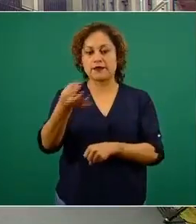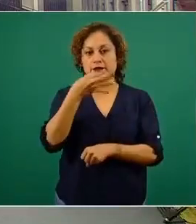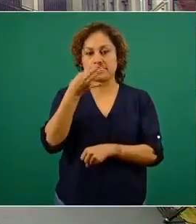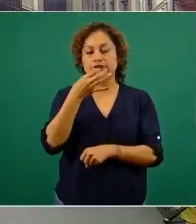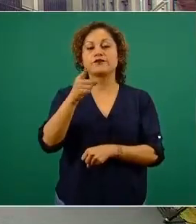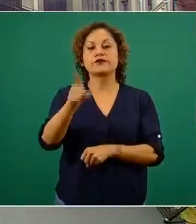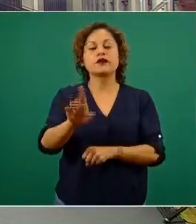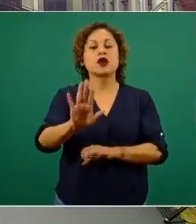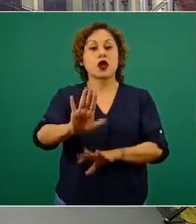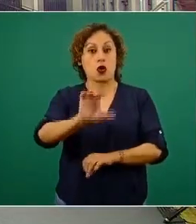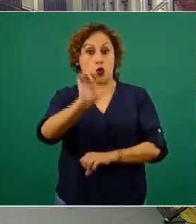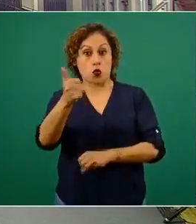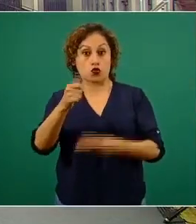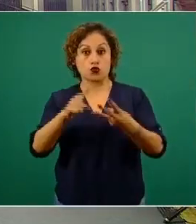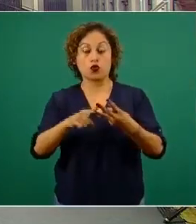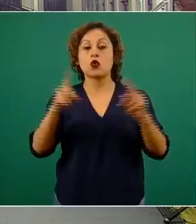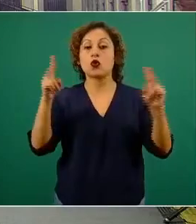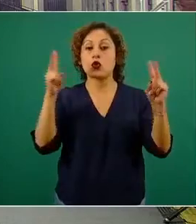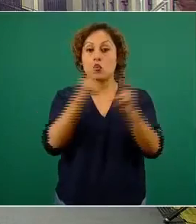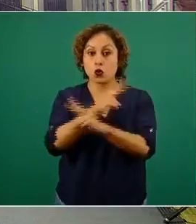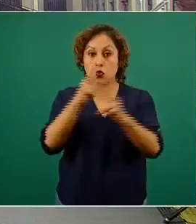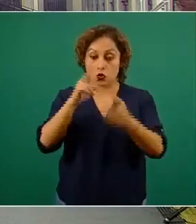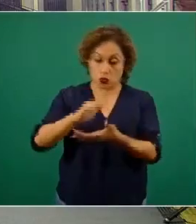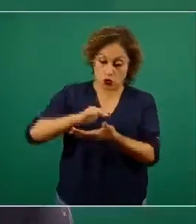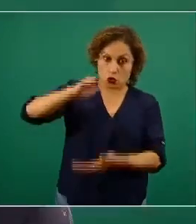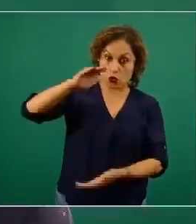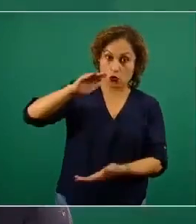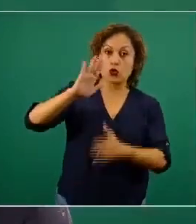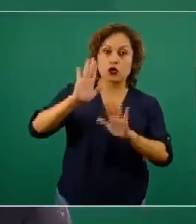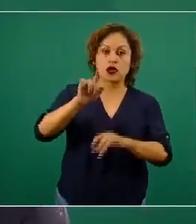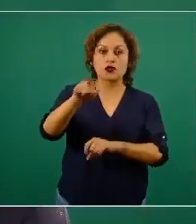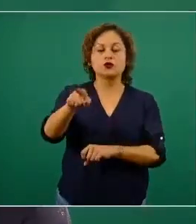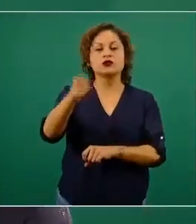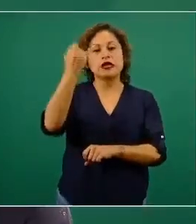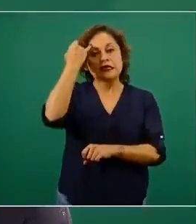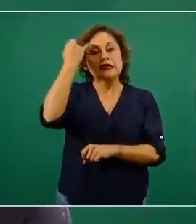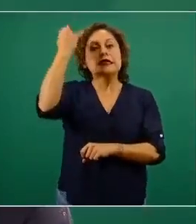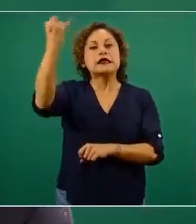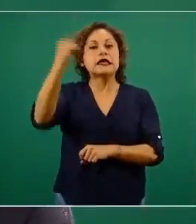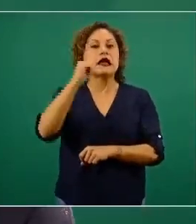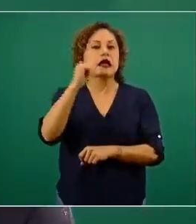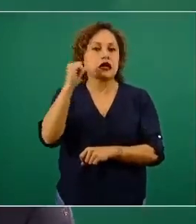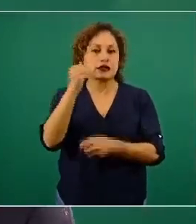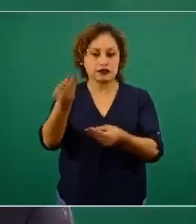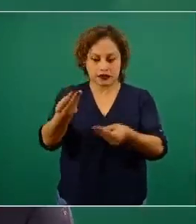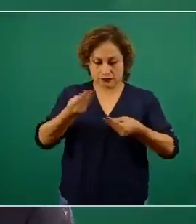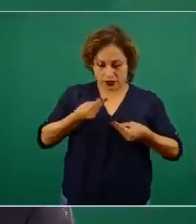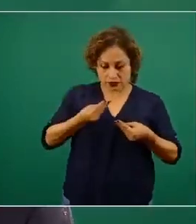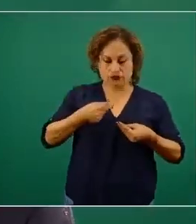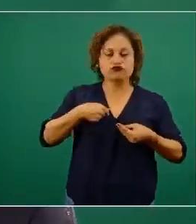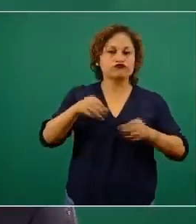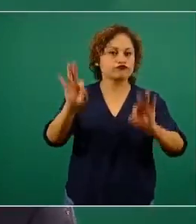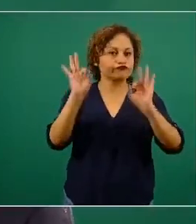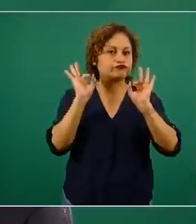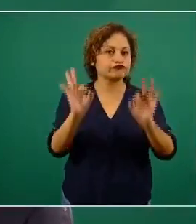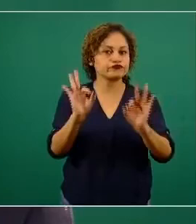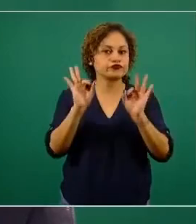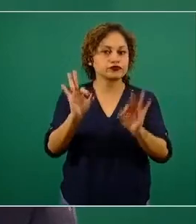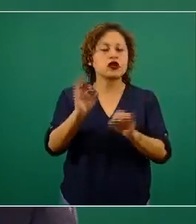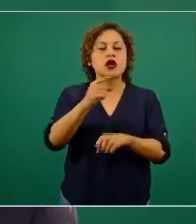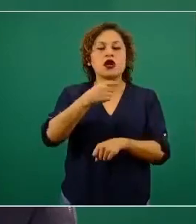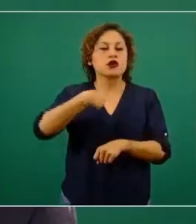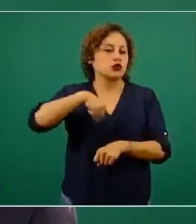oxígeno. Respecto a oxígeno, usted me ha dado una muy buena idea que me la comentó ayer y lo vamos a concretar. Todavía no he tenido esa